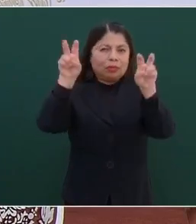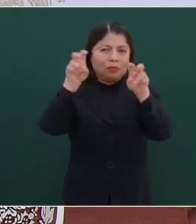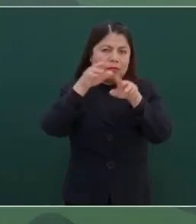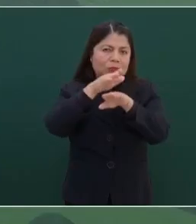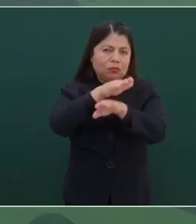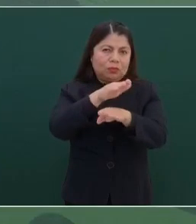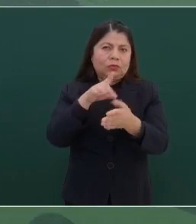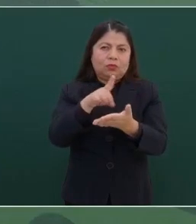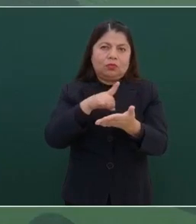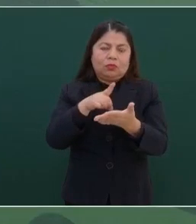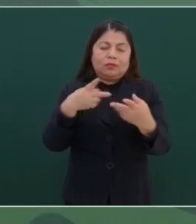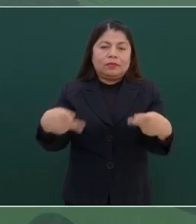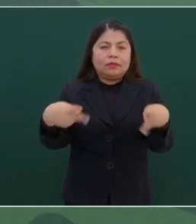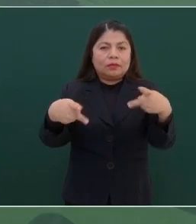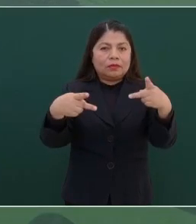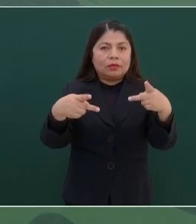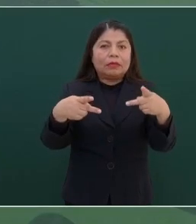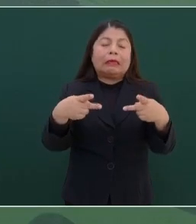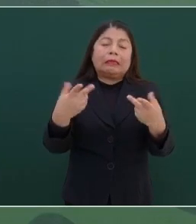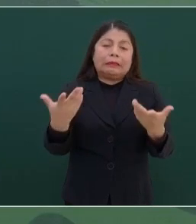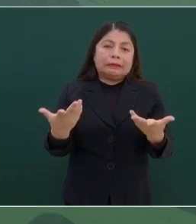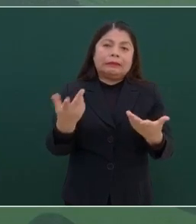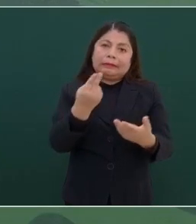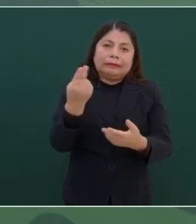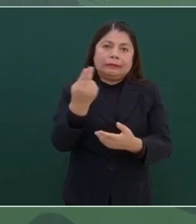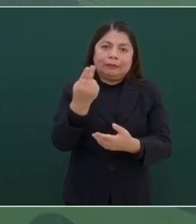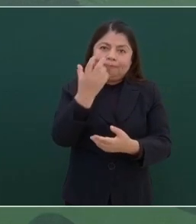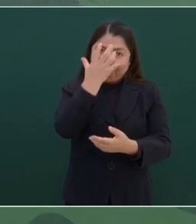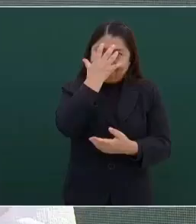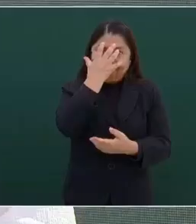Unidos que habló sobre esto